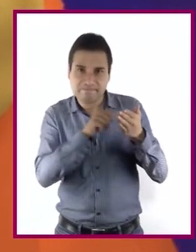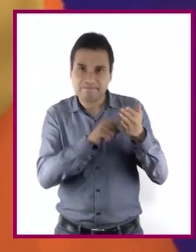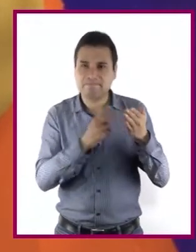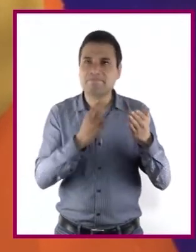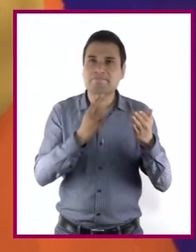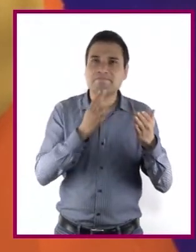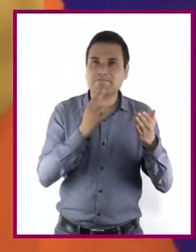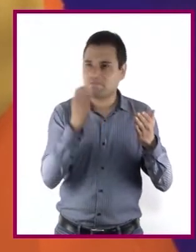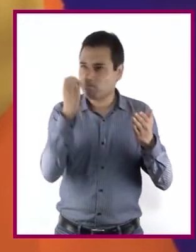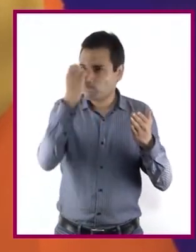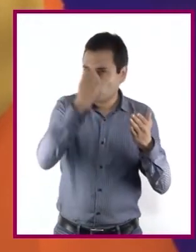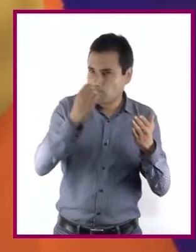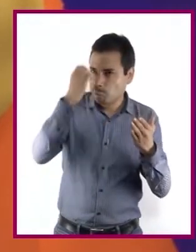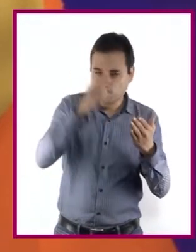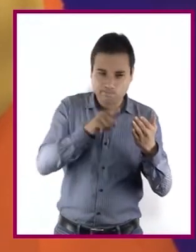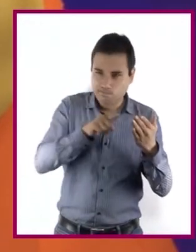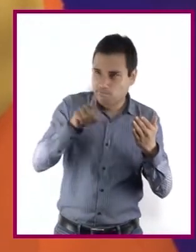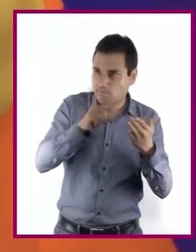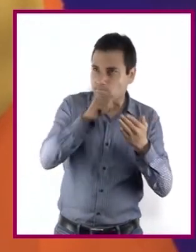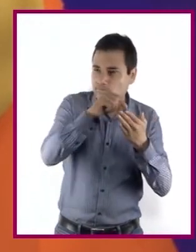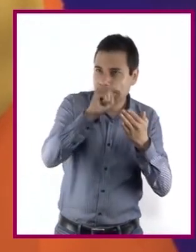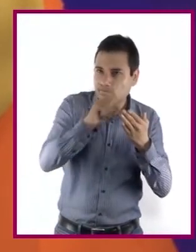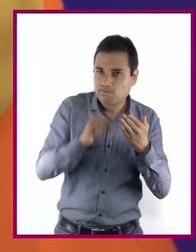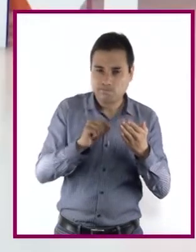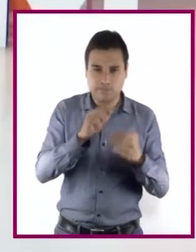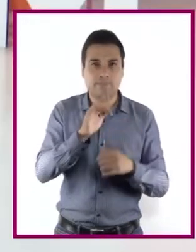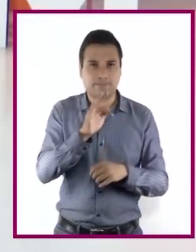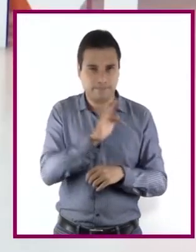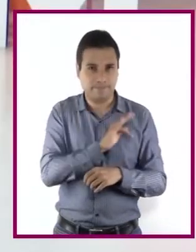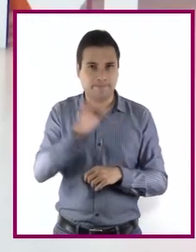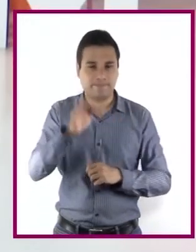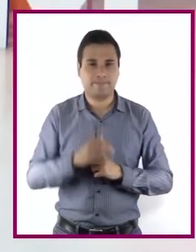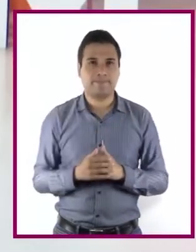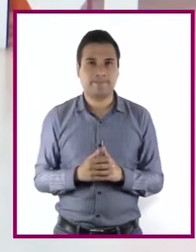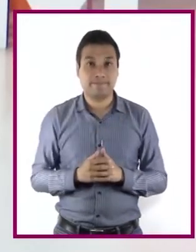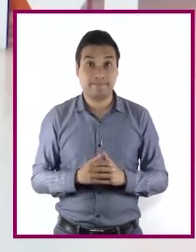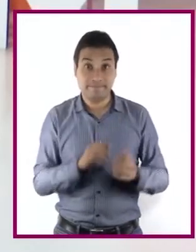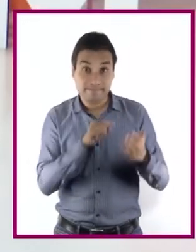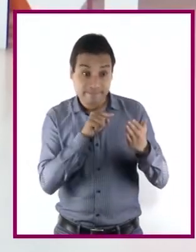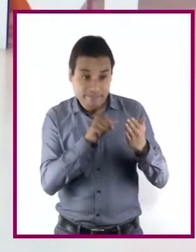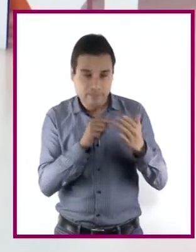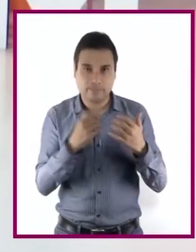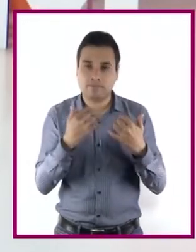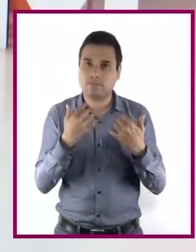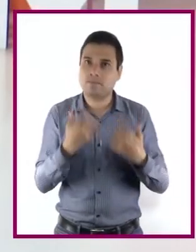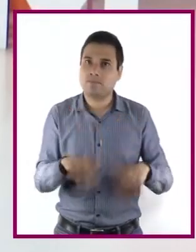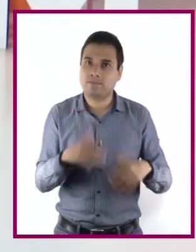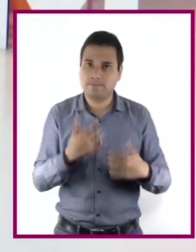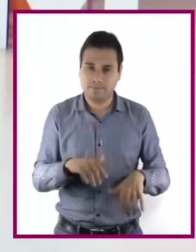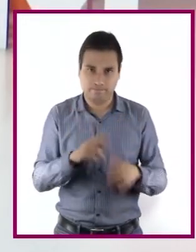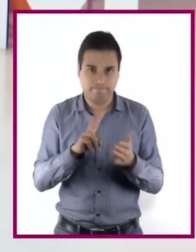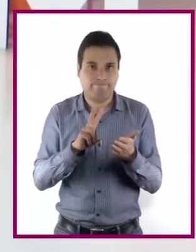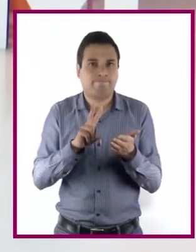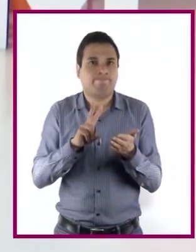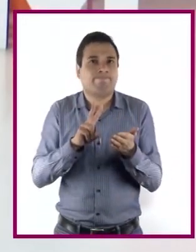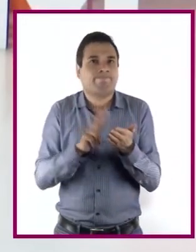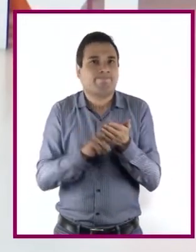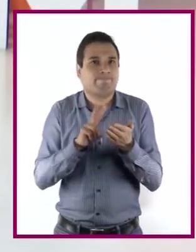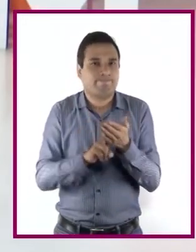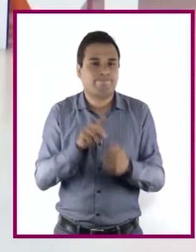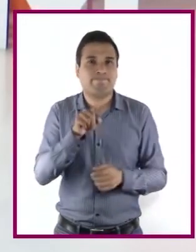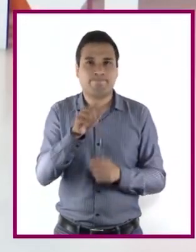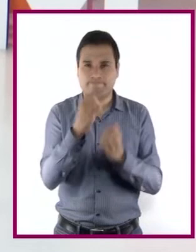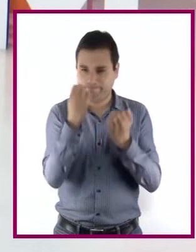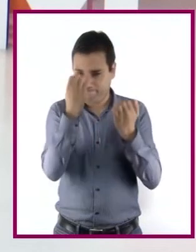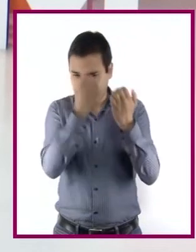cualquier actividad de este tipo que necesiten desarrollar. Verán que puede convertirse en una herramienta muy útil para valorar su propio trabajo